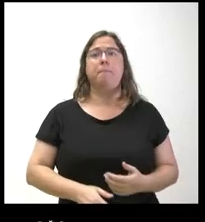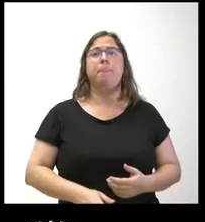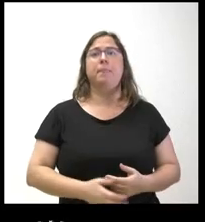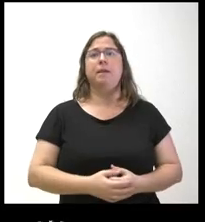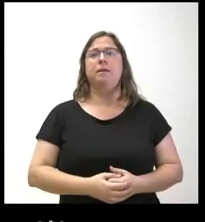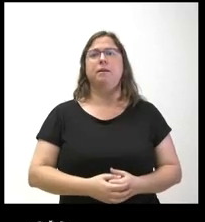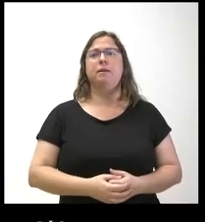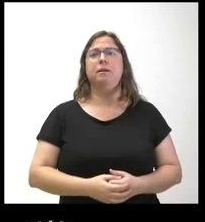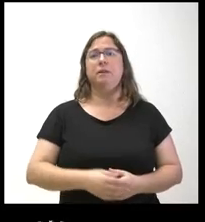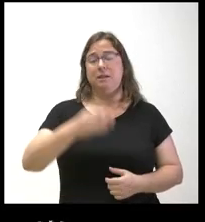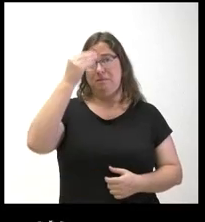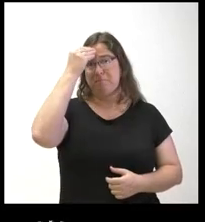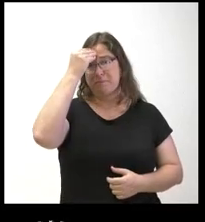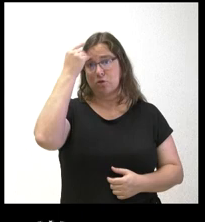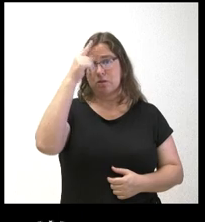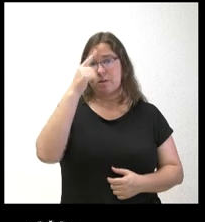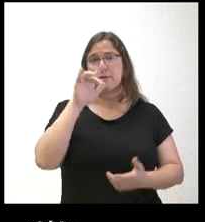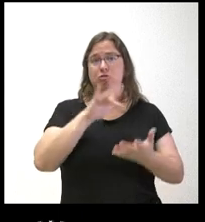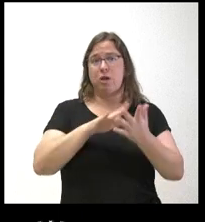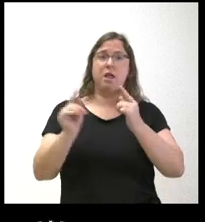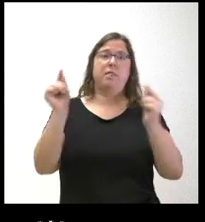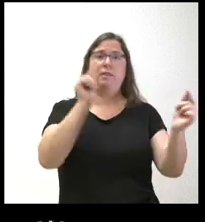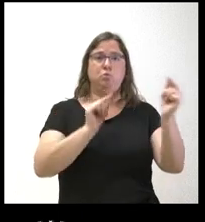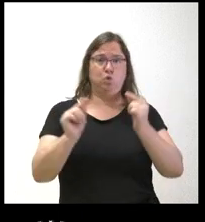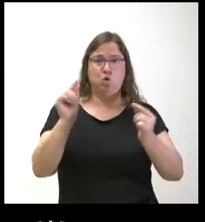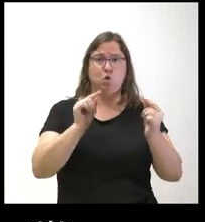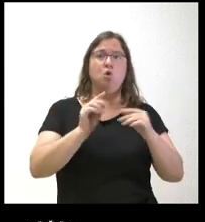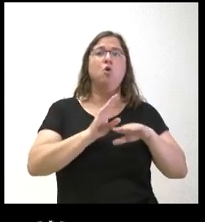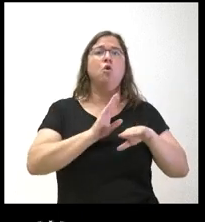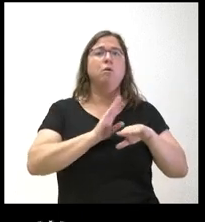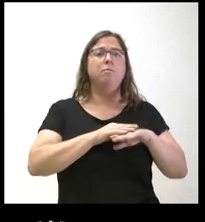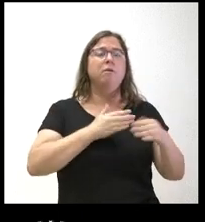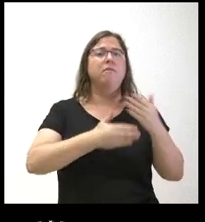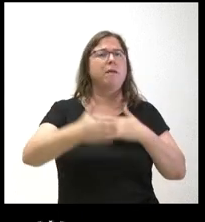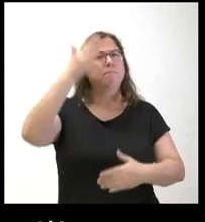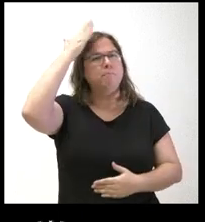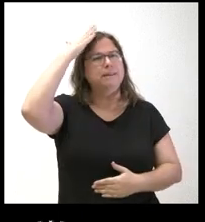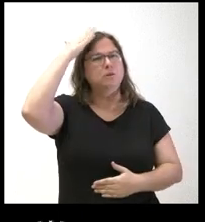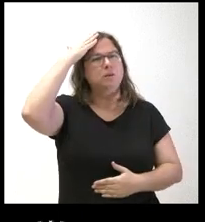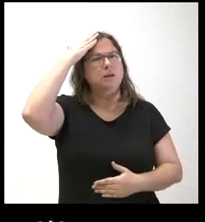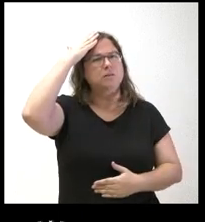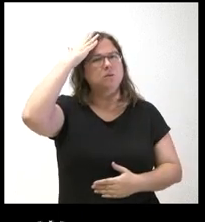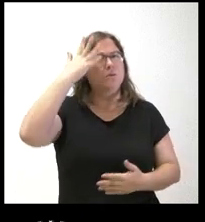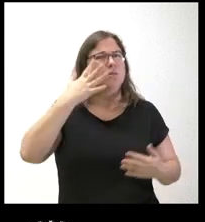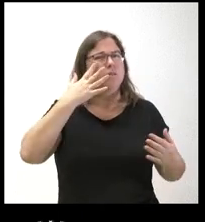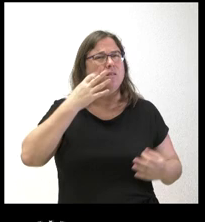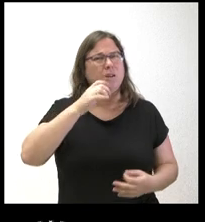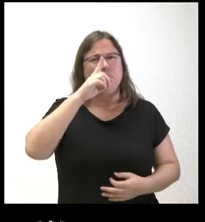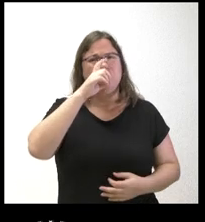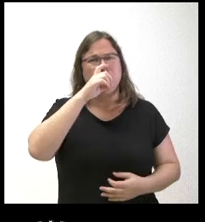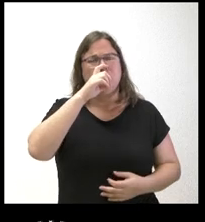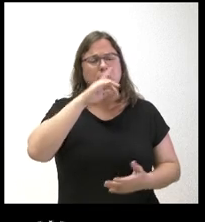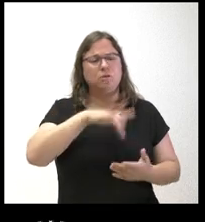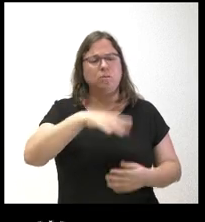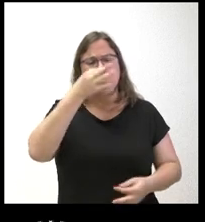imagino que sabe que ha habido discusión por porque se llevó al patronato creo recordar la destitución